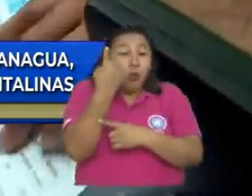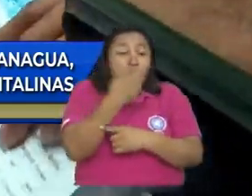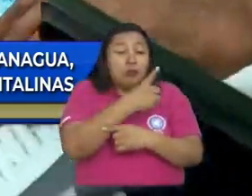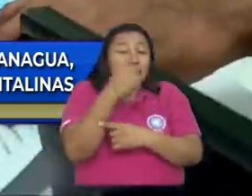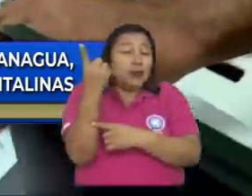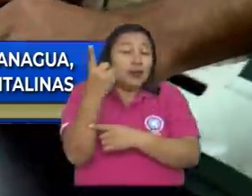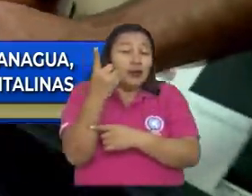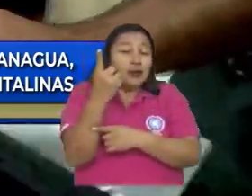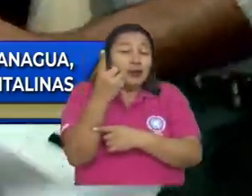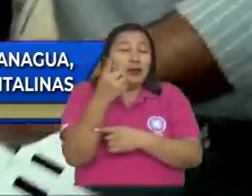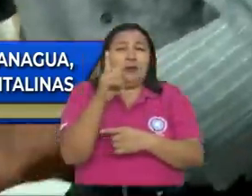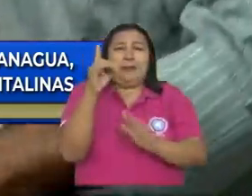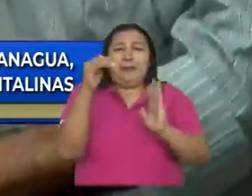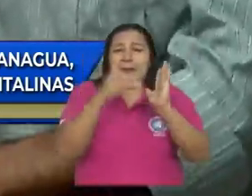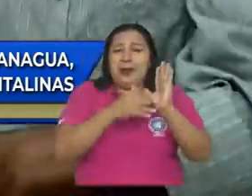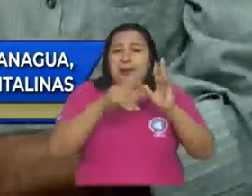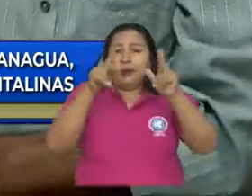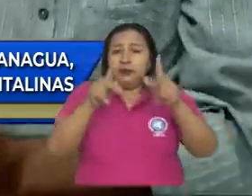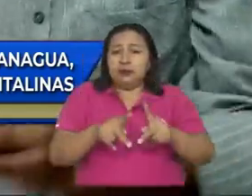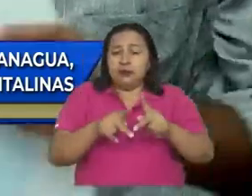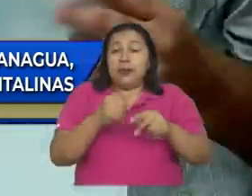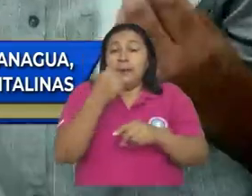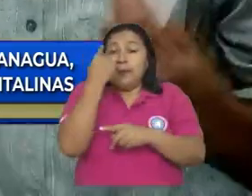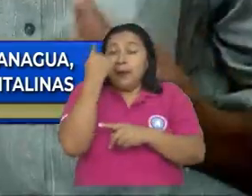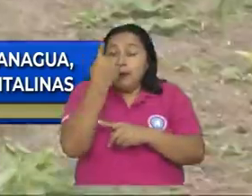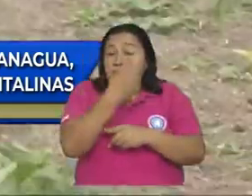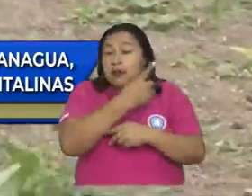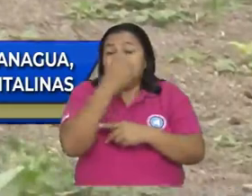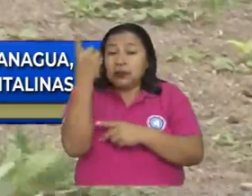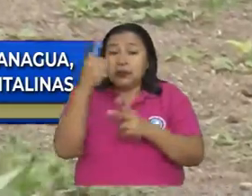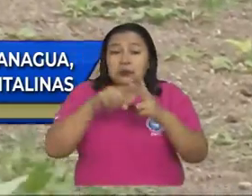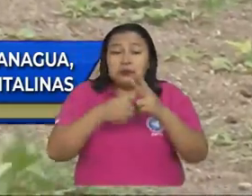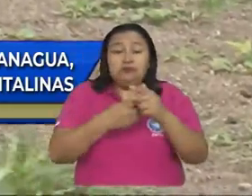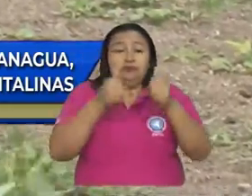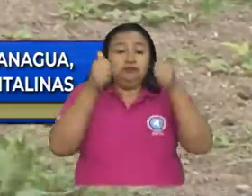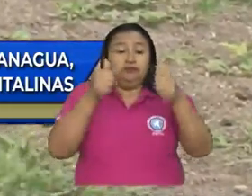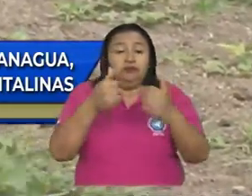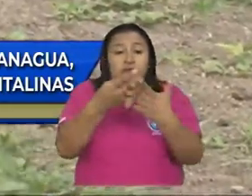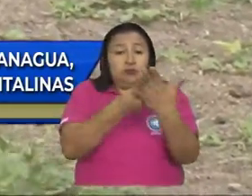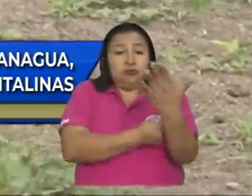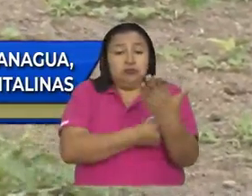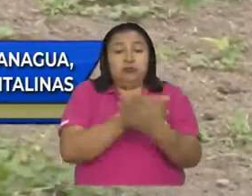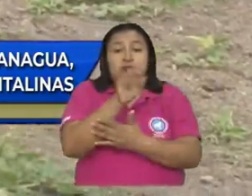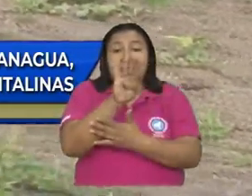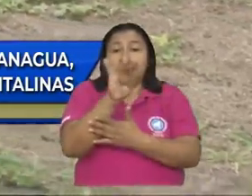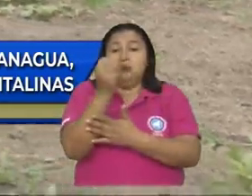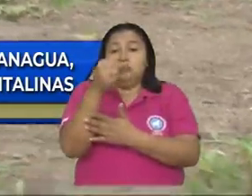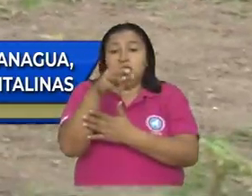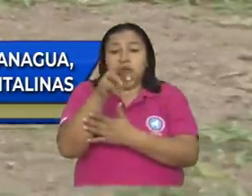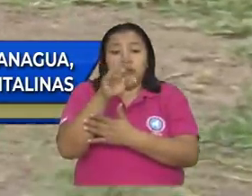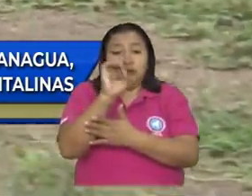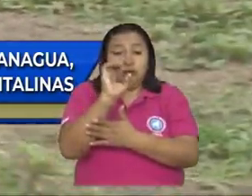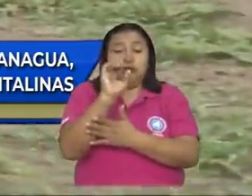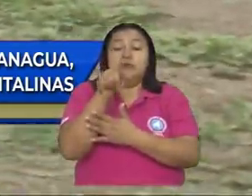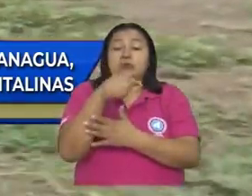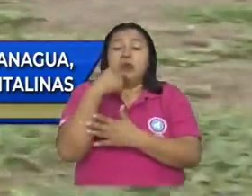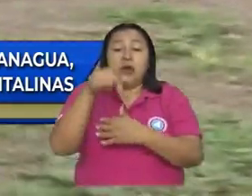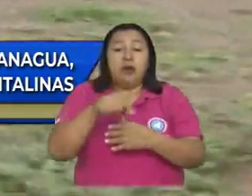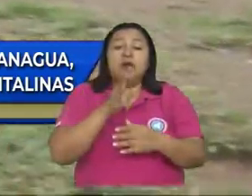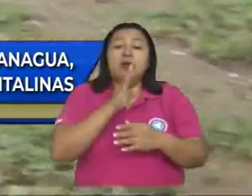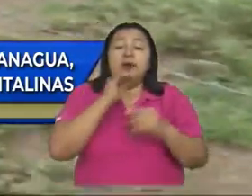estamos hablando de más de 1,000 personas, asistieron el primer día que se anunció el proyecto de Ismar Martínez. Ahora a estas alturas estamos hablando